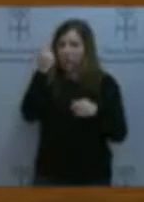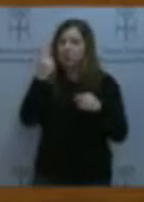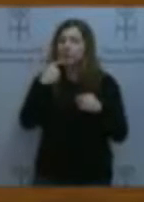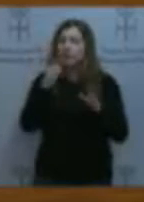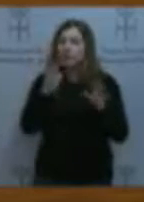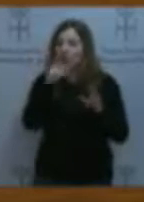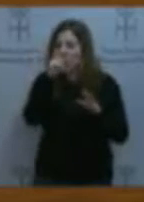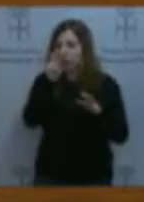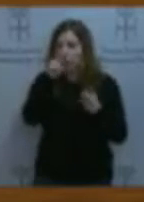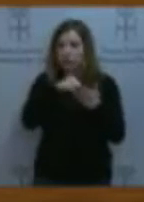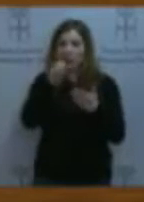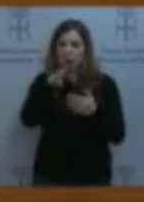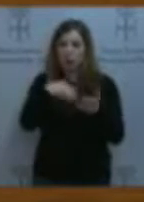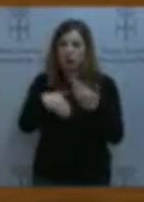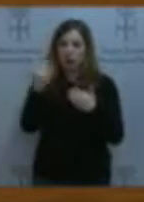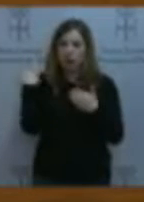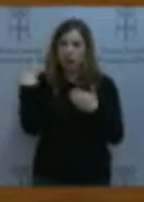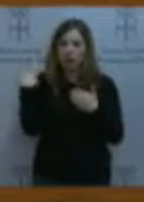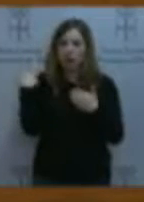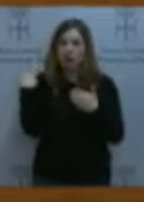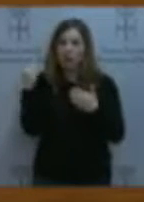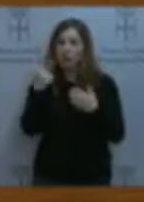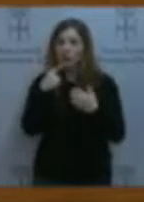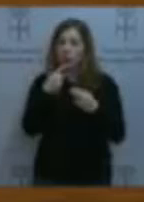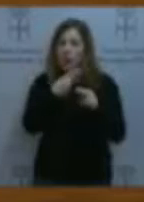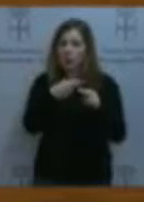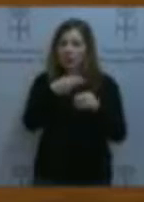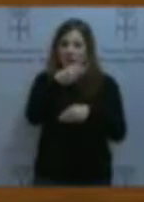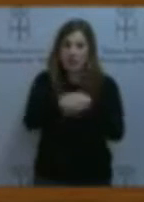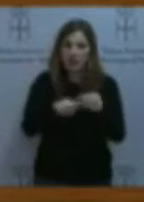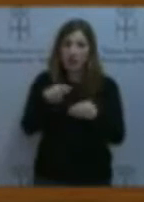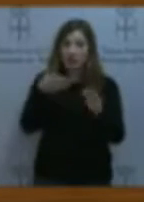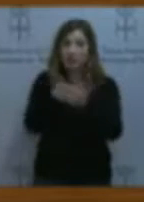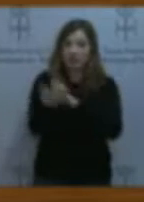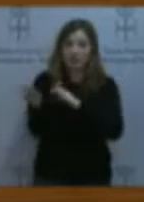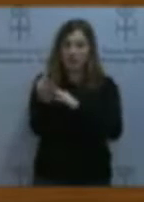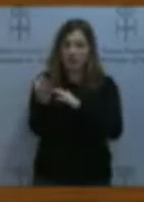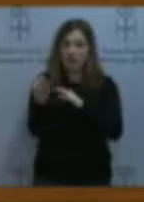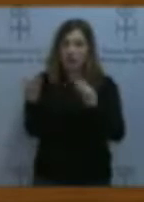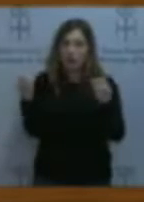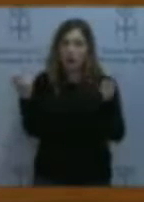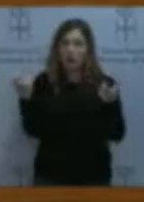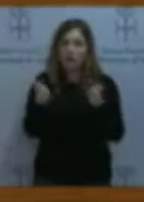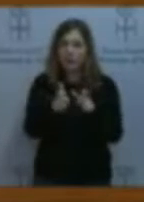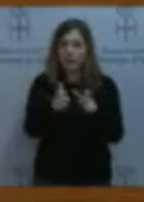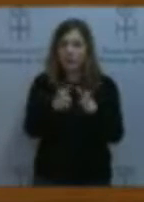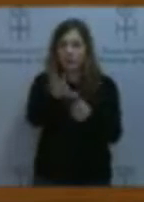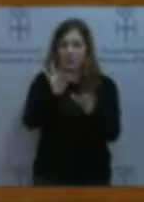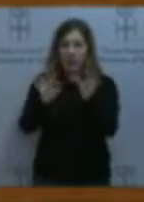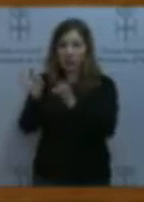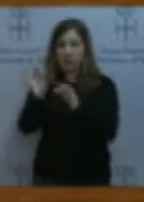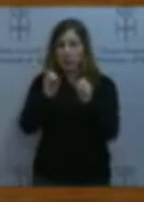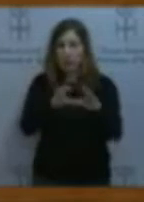implementaron determinado tipo de políticas que supusieron una reducción en la recogida selectiva de materia orgánica. La rectificaron y hoy están en el